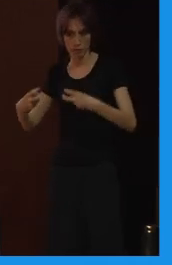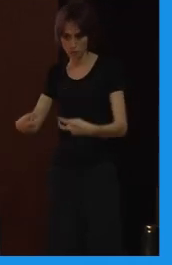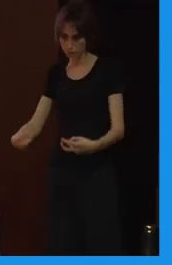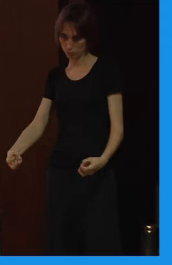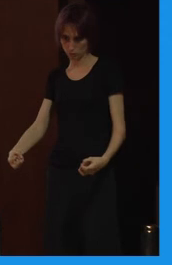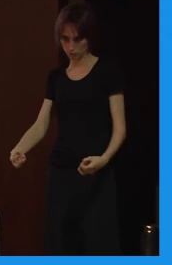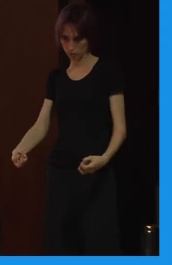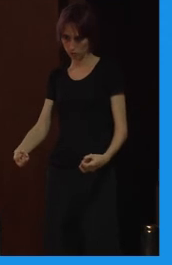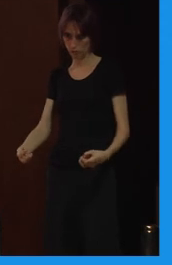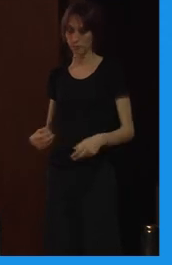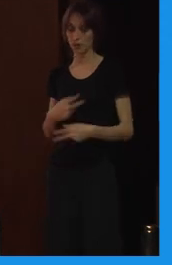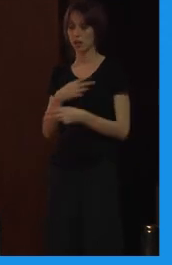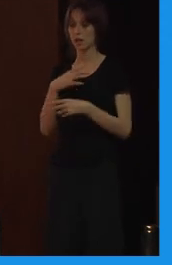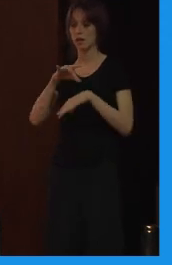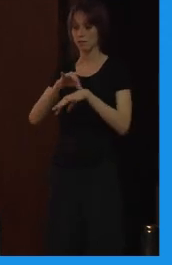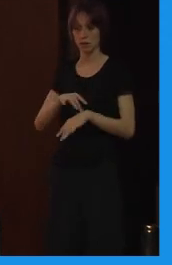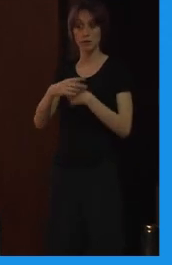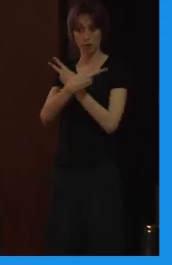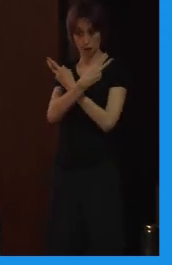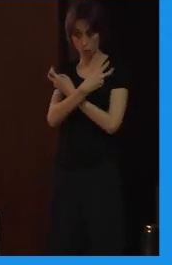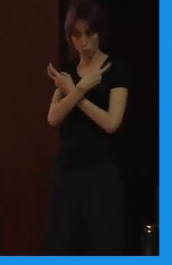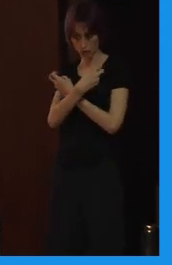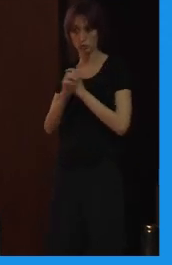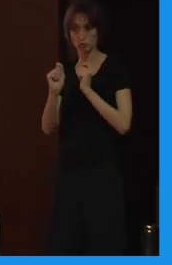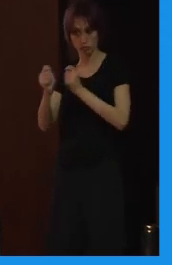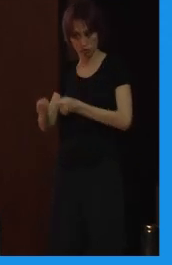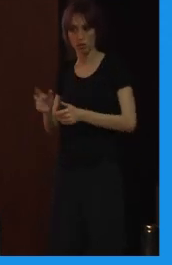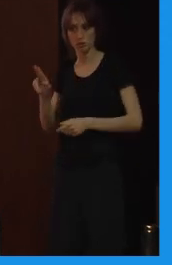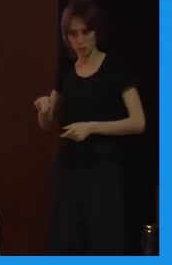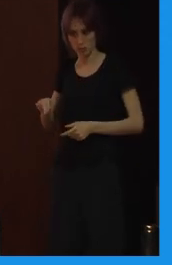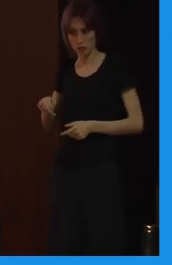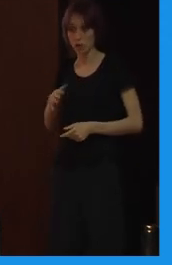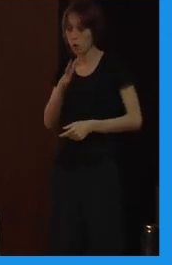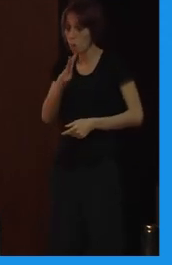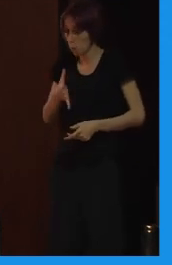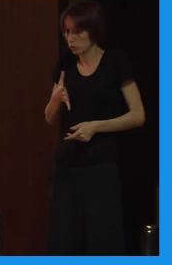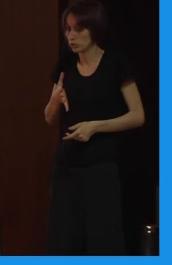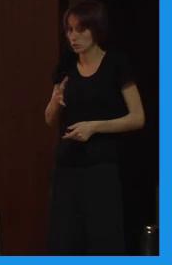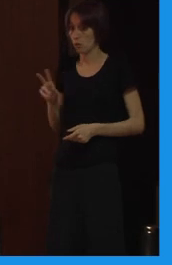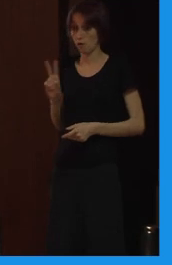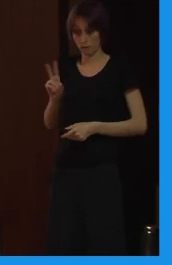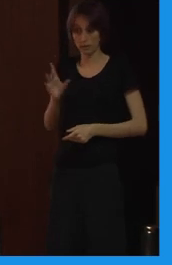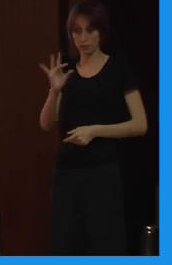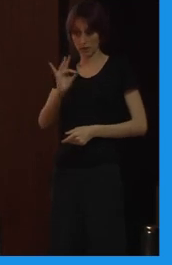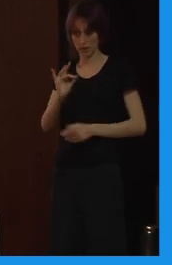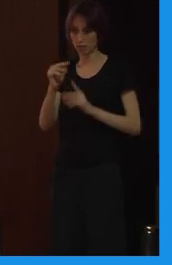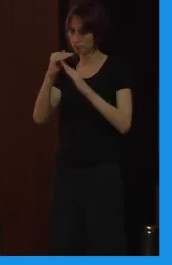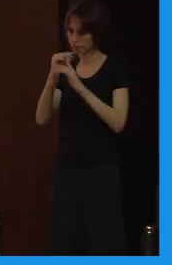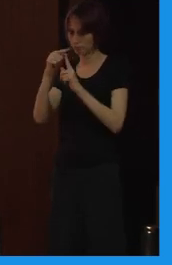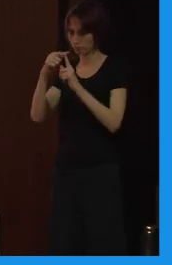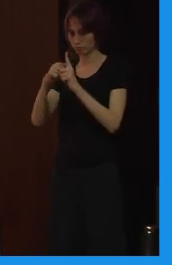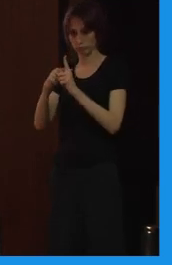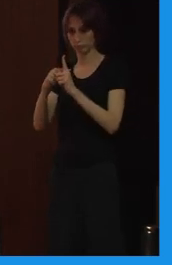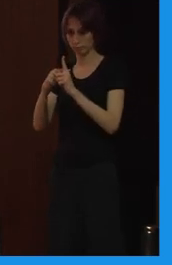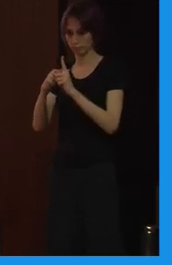sido condicionada muchísimas veces por el déficit de vitamina D. Es muy sencillo de determinar y es muy sencillo